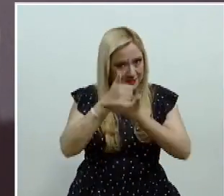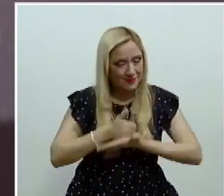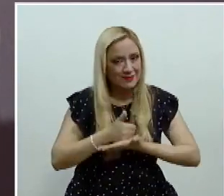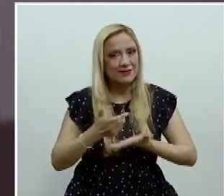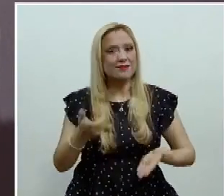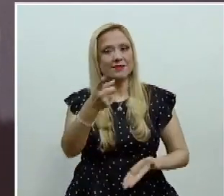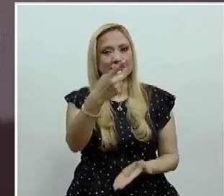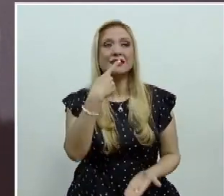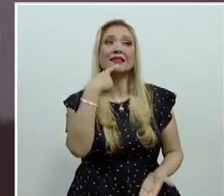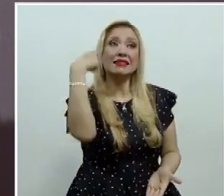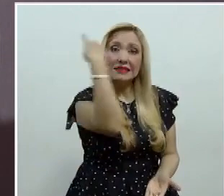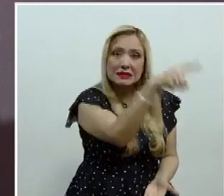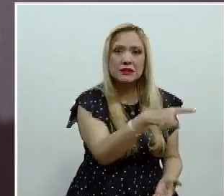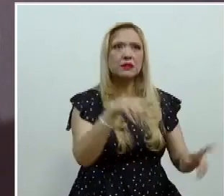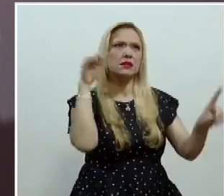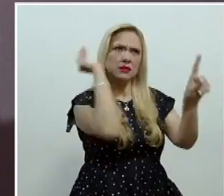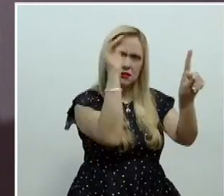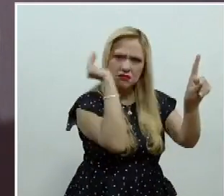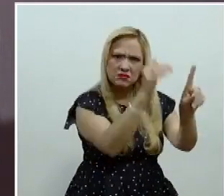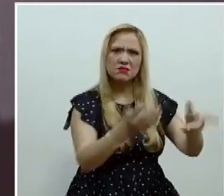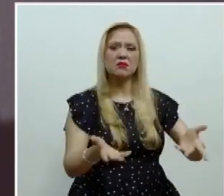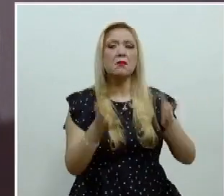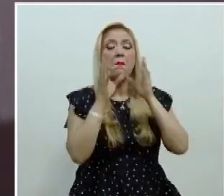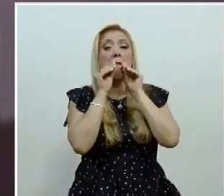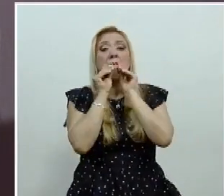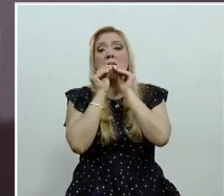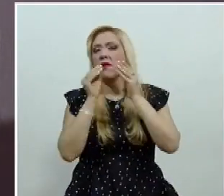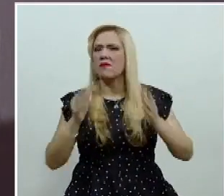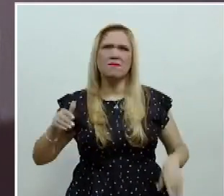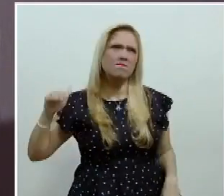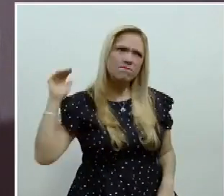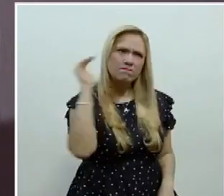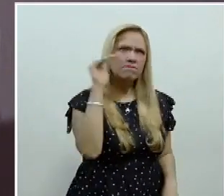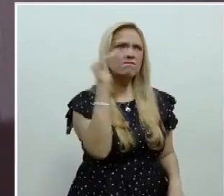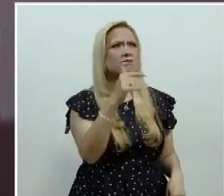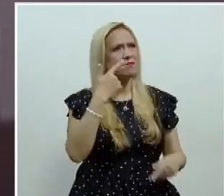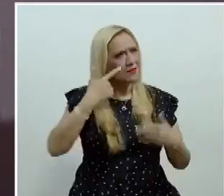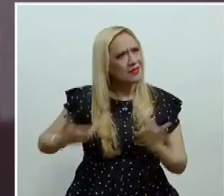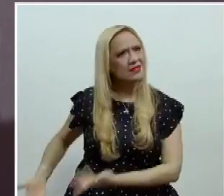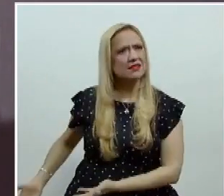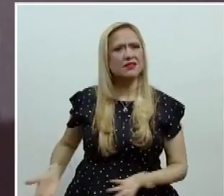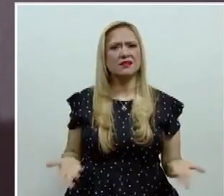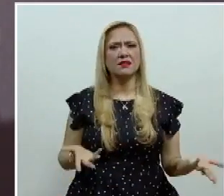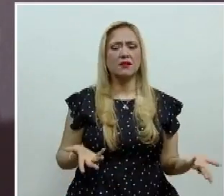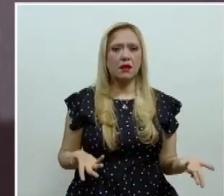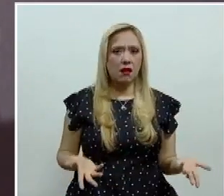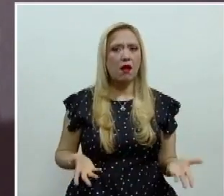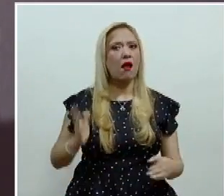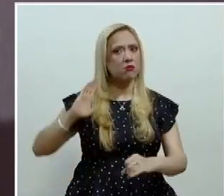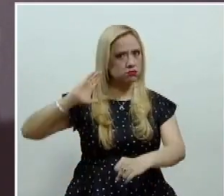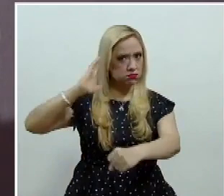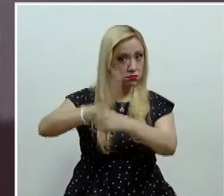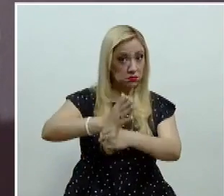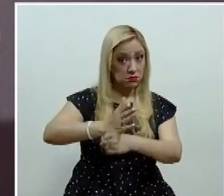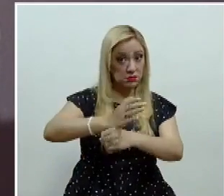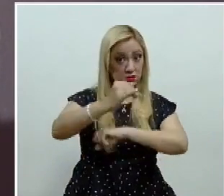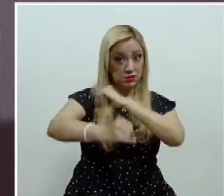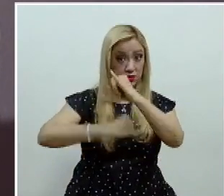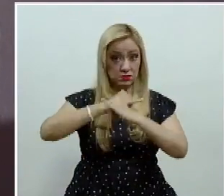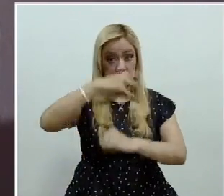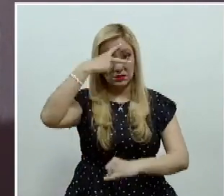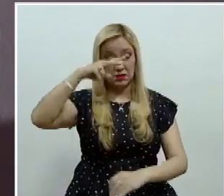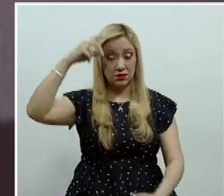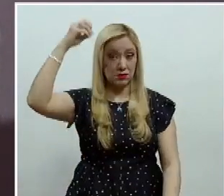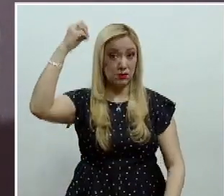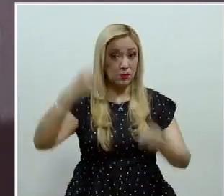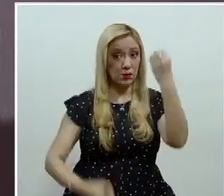que denunciar, exigir a las autoridades que hagan lo que tienen que hacer. Ya hay una condena internacional de México y por